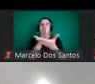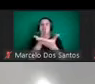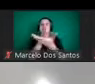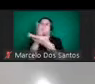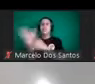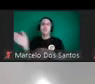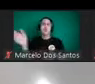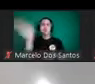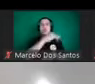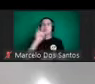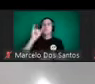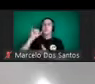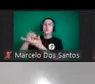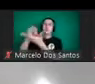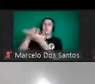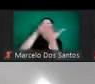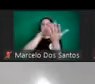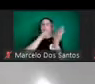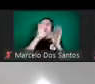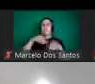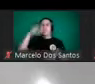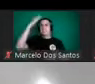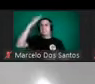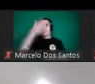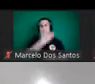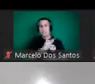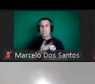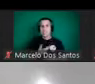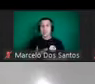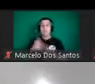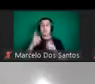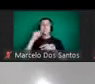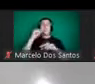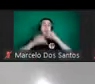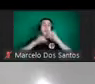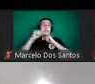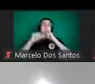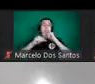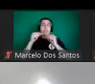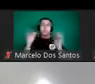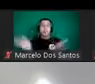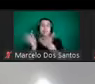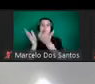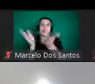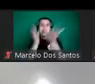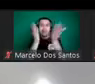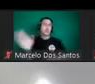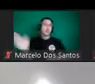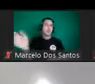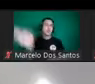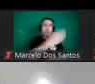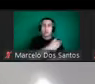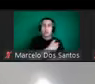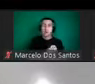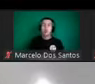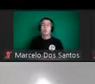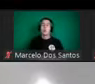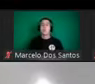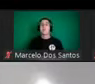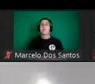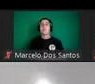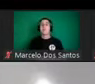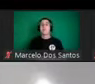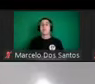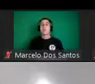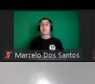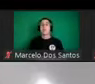personas, de formación y capacitación a todas y todos los servidores públicos, y también con esta política